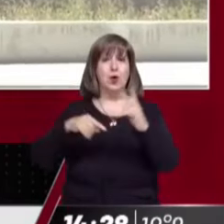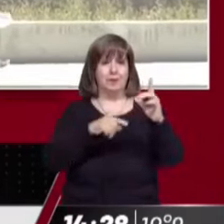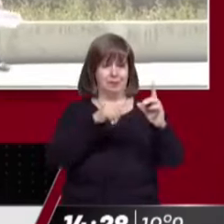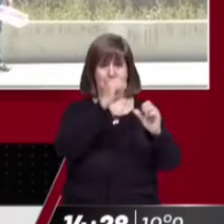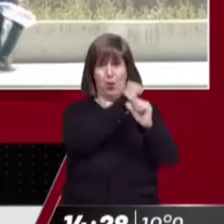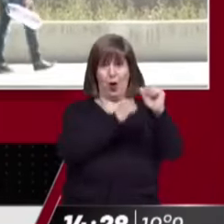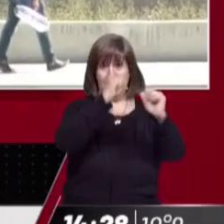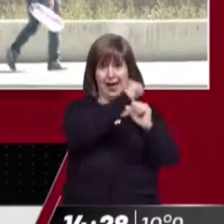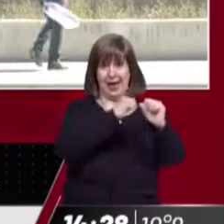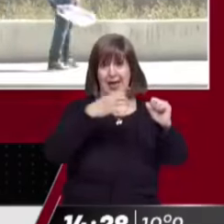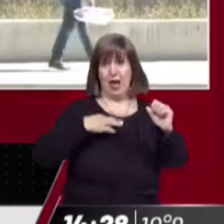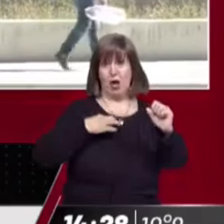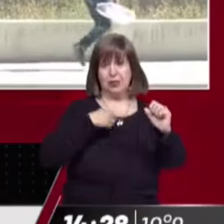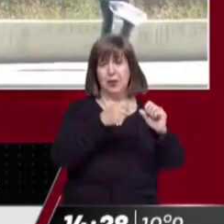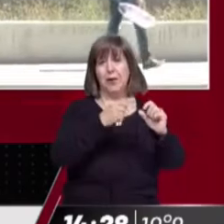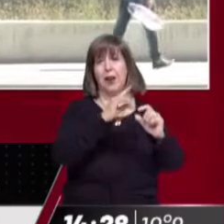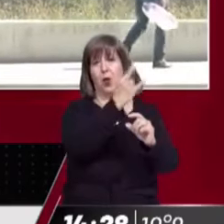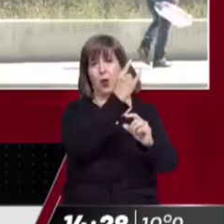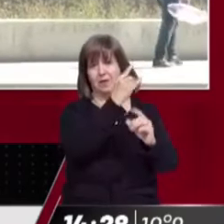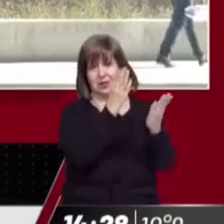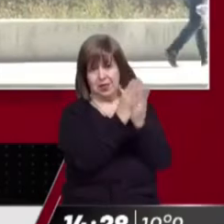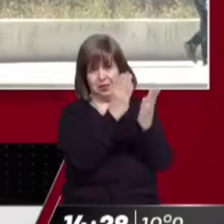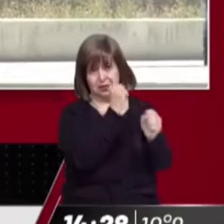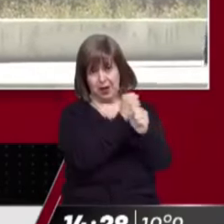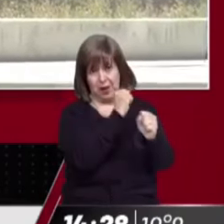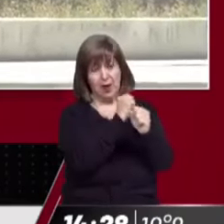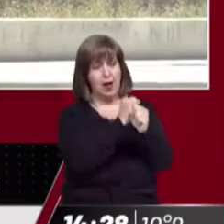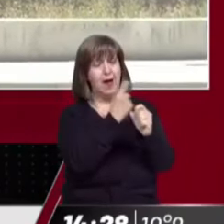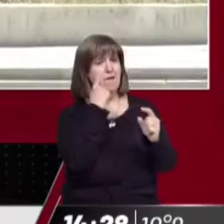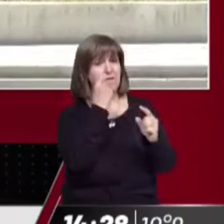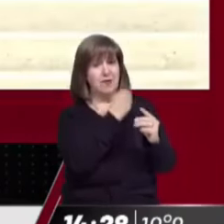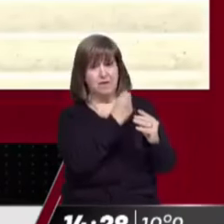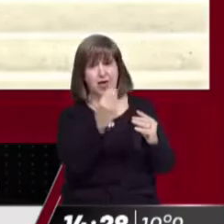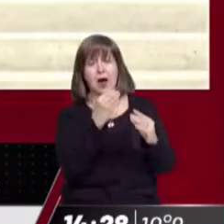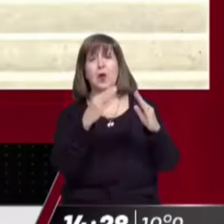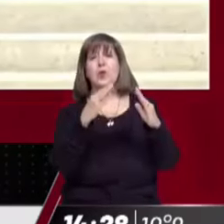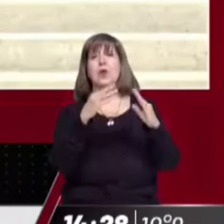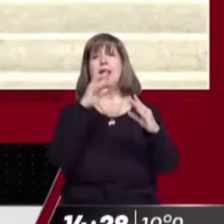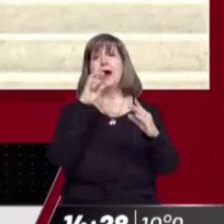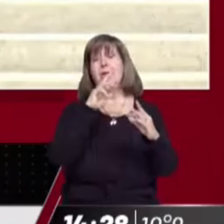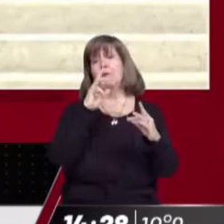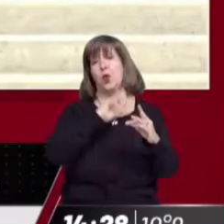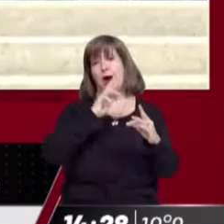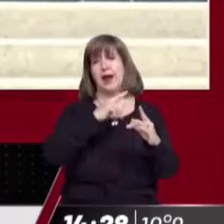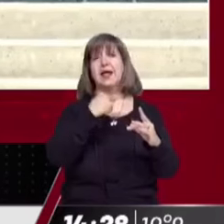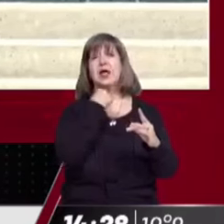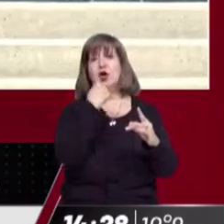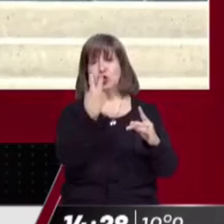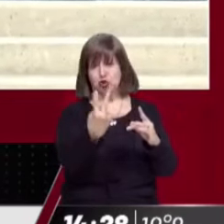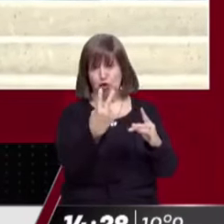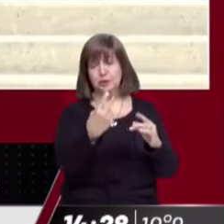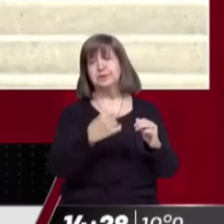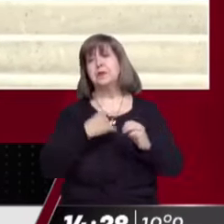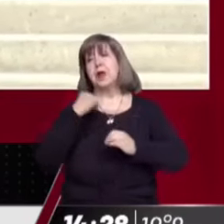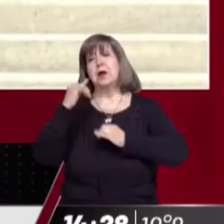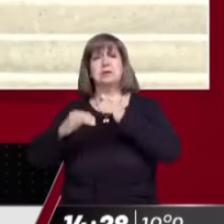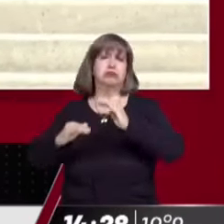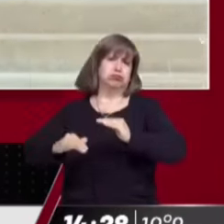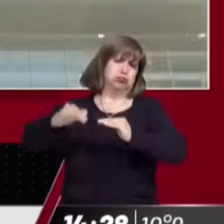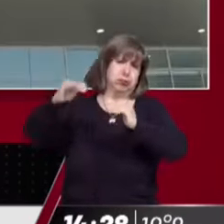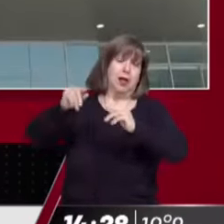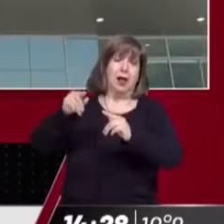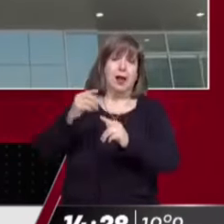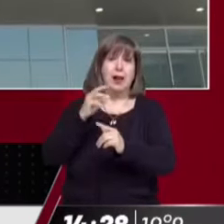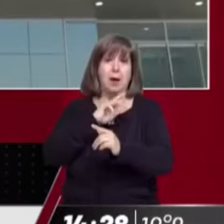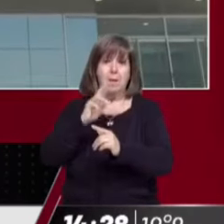ingeniero civil y docente universitario, como decíamos, vivía con una mujer y sus dos hijos. Cuando la hija le cuenta a la mujer lo ocurrido,